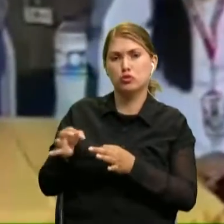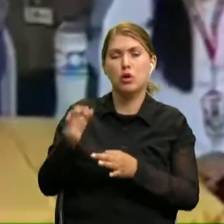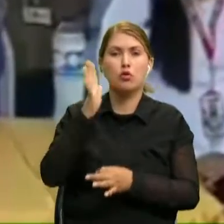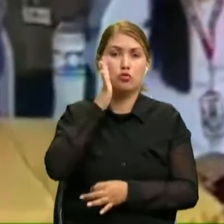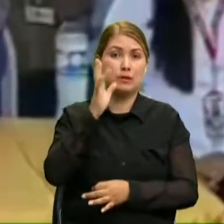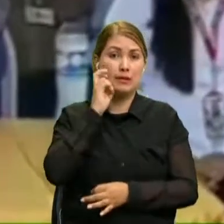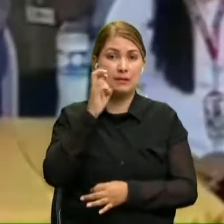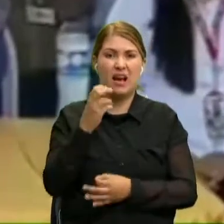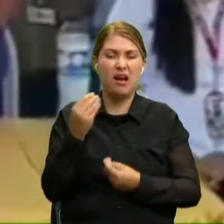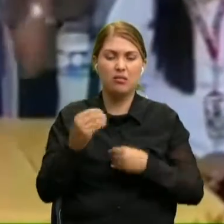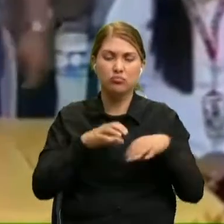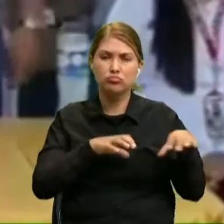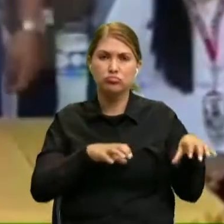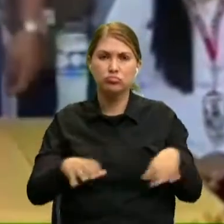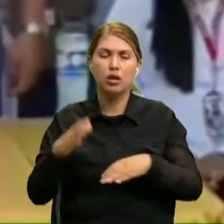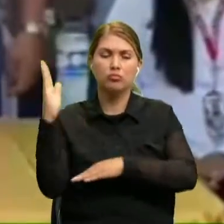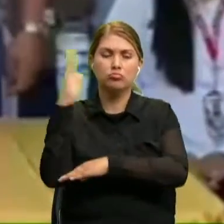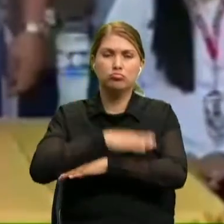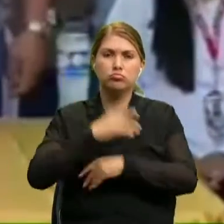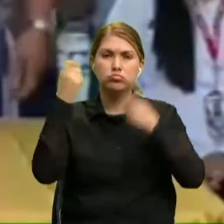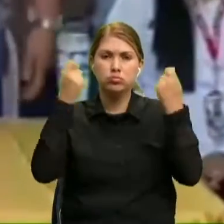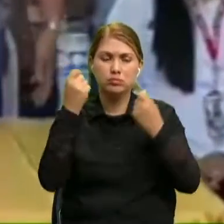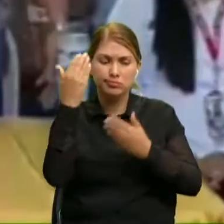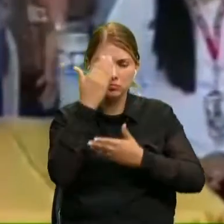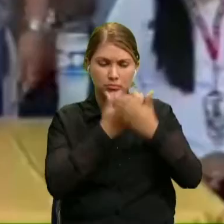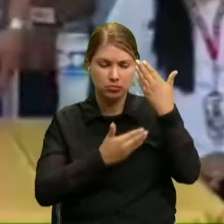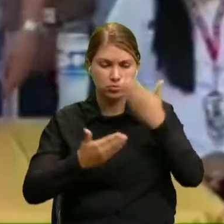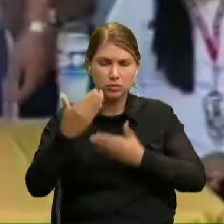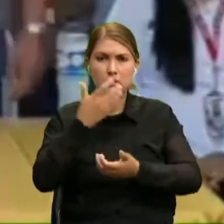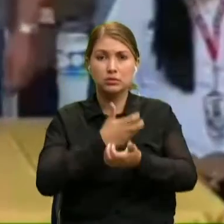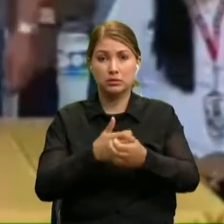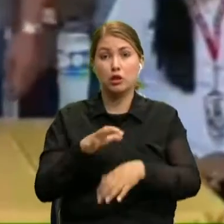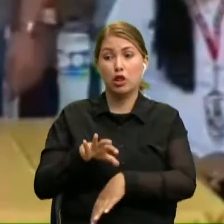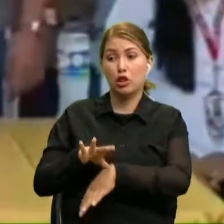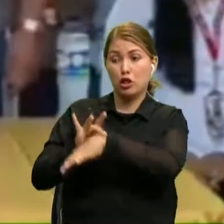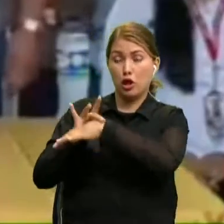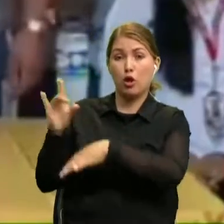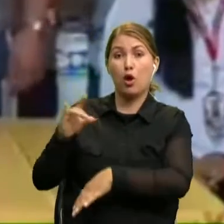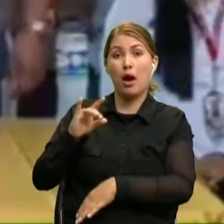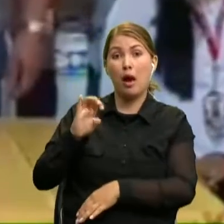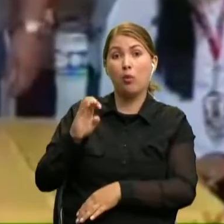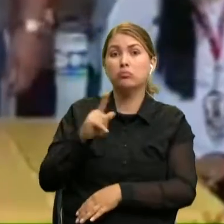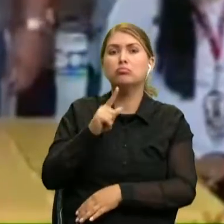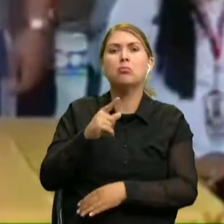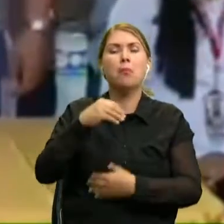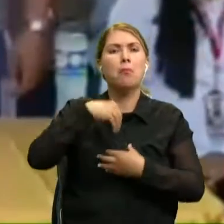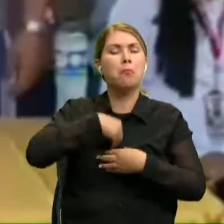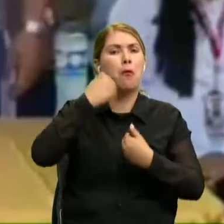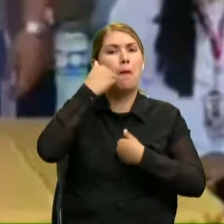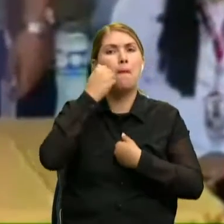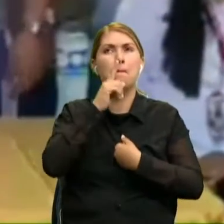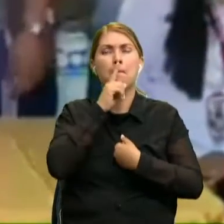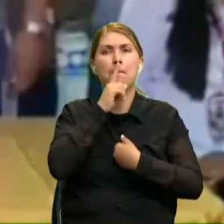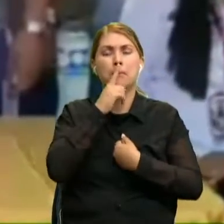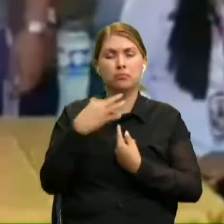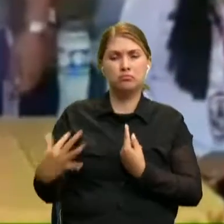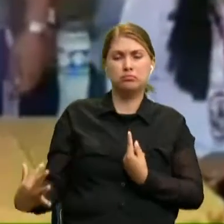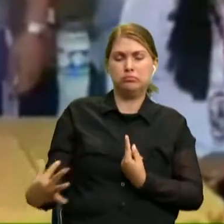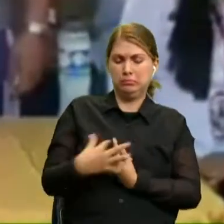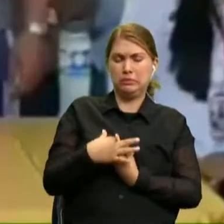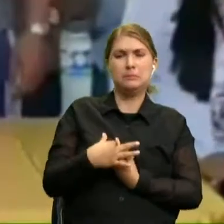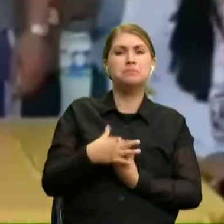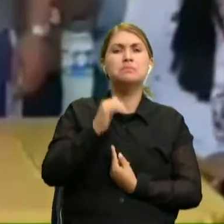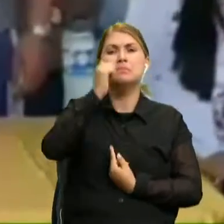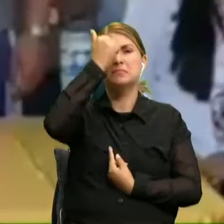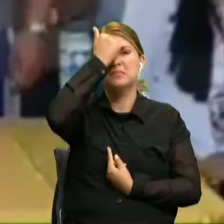Santander para llevar a cabo esta jornada de tamizaje. Como dice el doctor Eugenio, es una enfermedad silenciosa que ataca